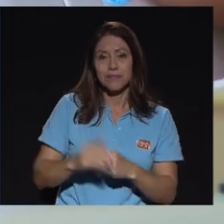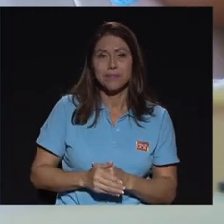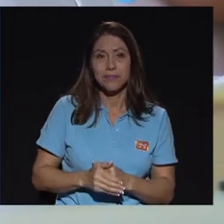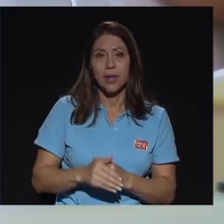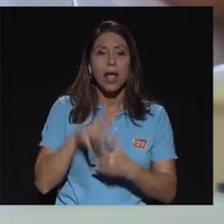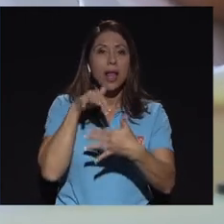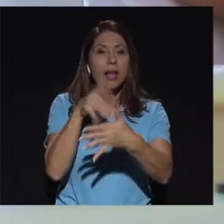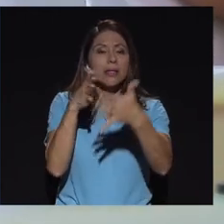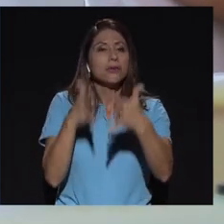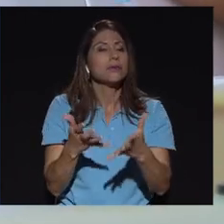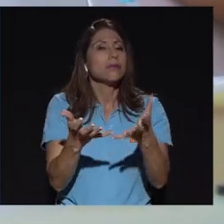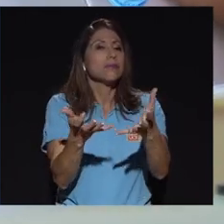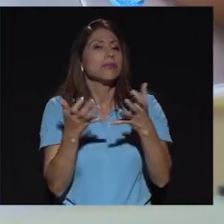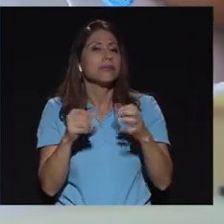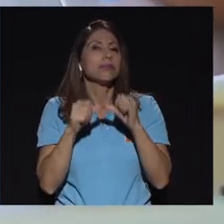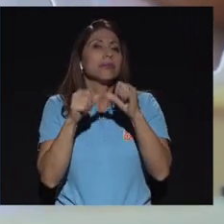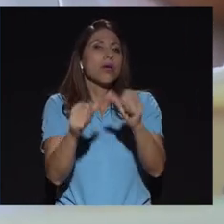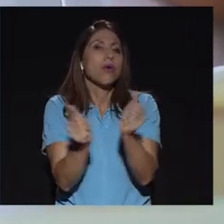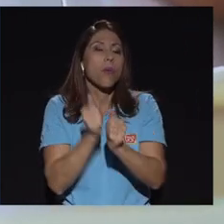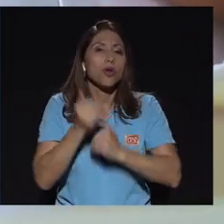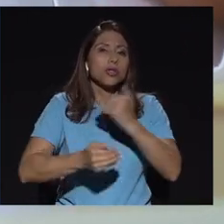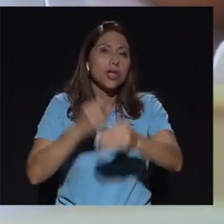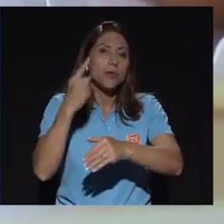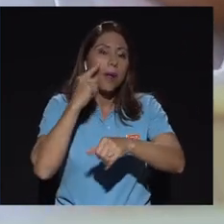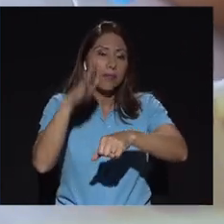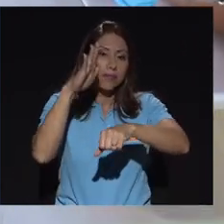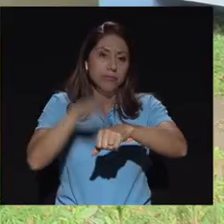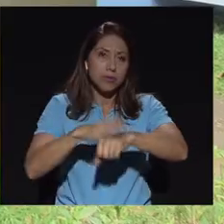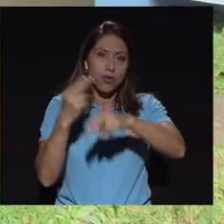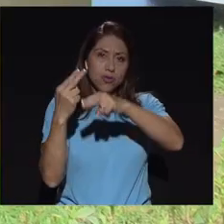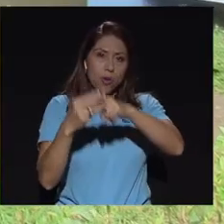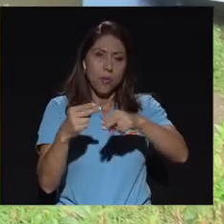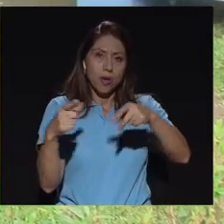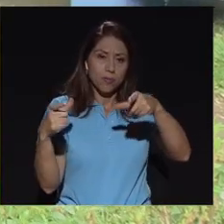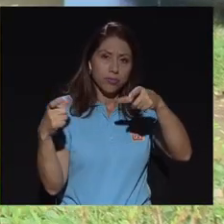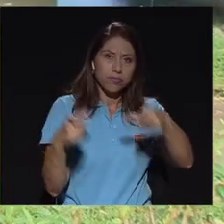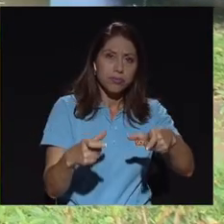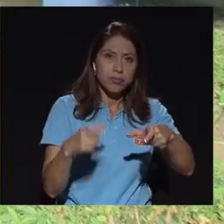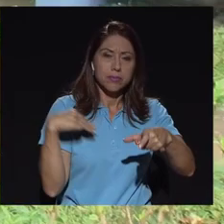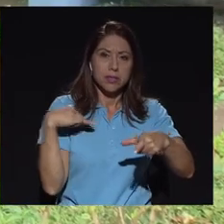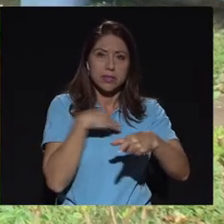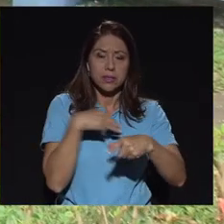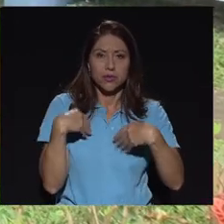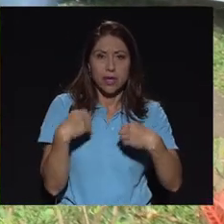Las estudiantes planean continuar con el proceso de patentización y registro ante